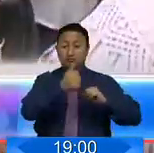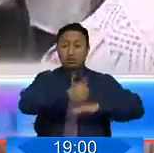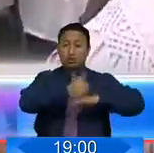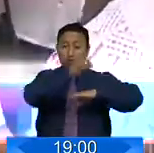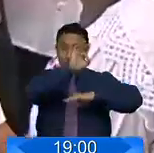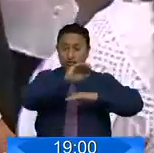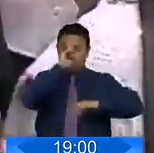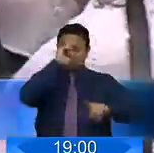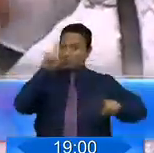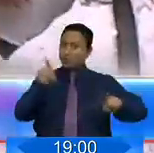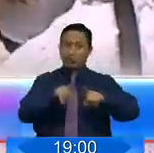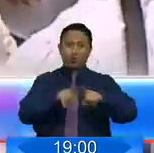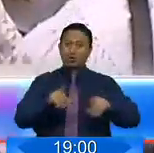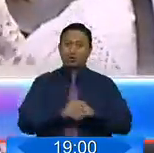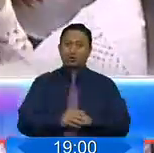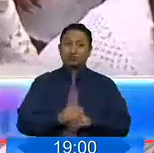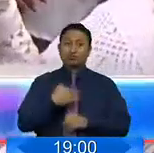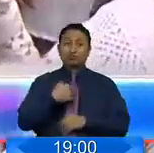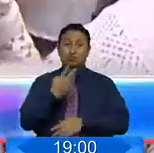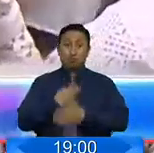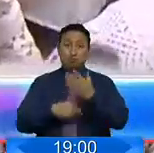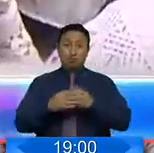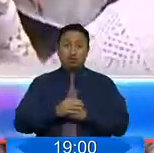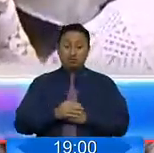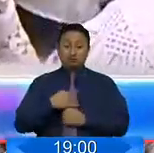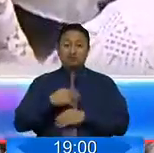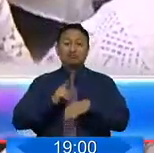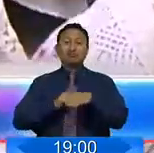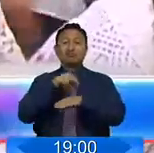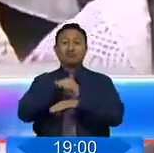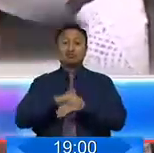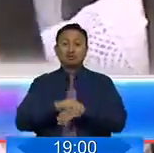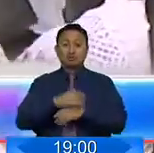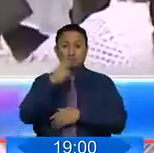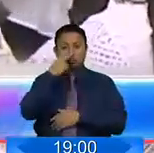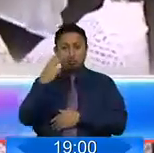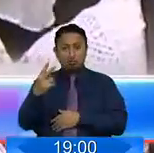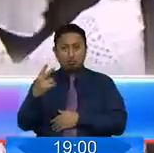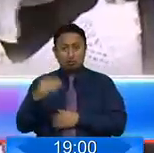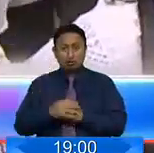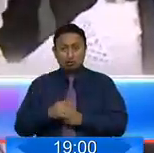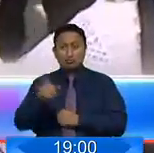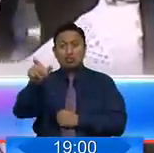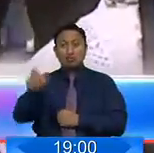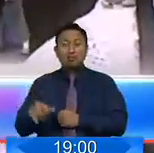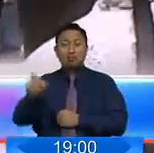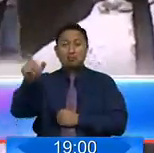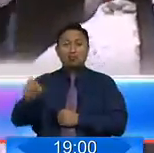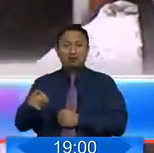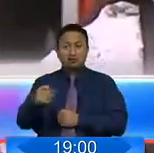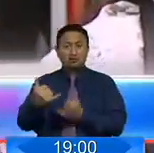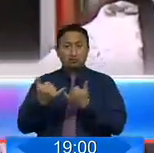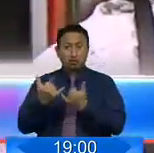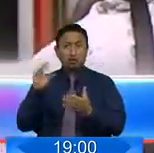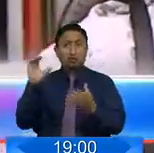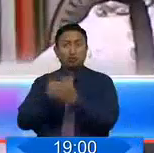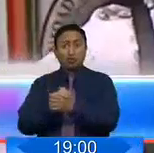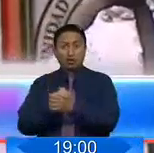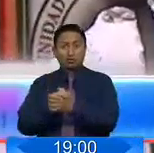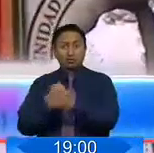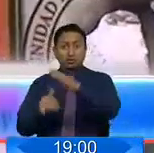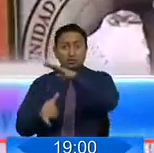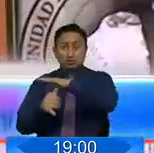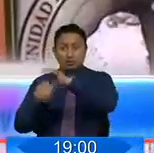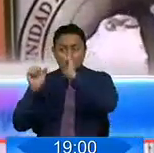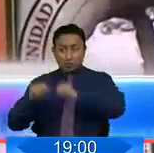nosotros no queremos que nuestros hijos, nuestros nietos vean lo que las personas que están queriendo hacer el matrimonio igualitario,